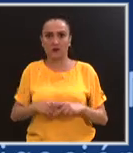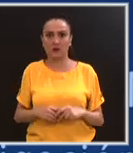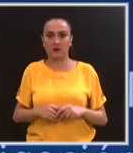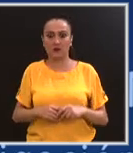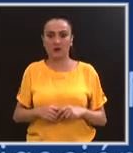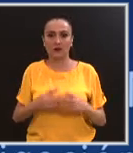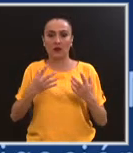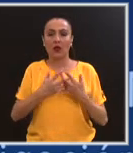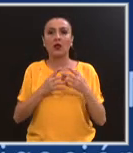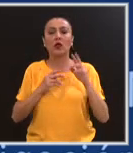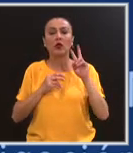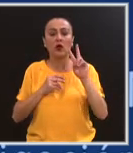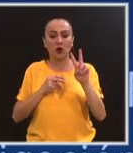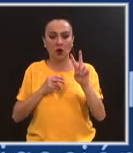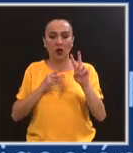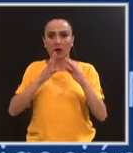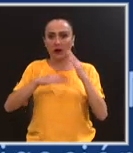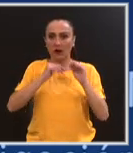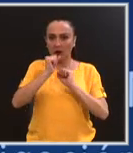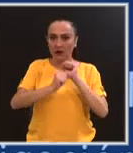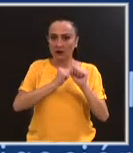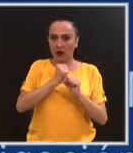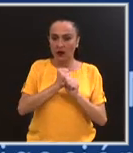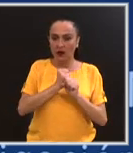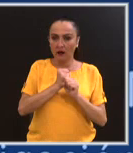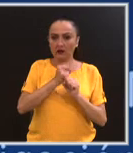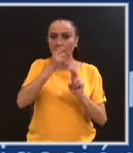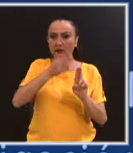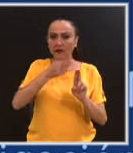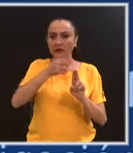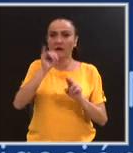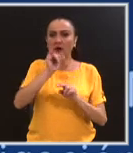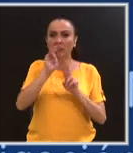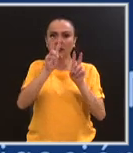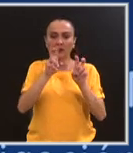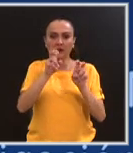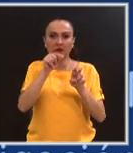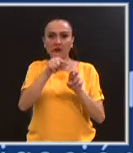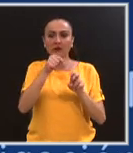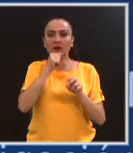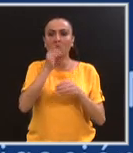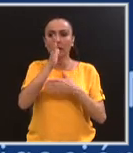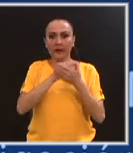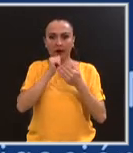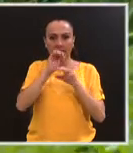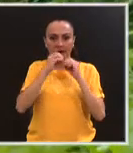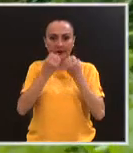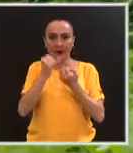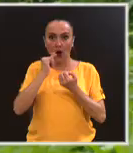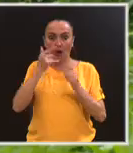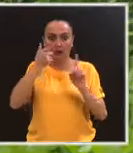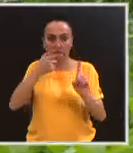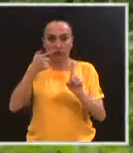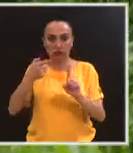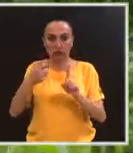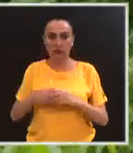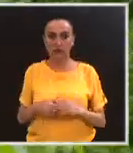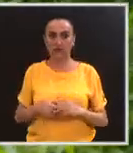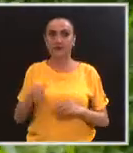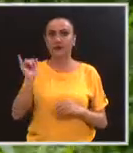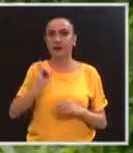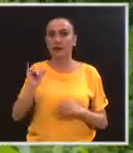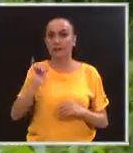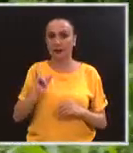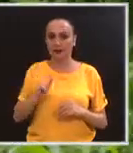responden a dos eh menores de edad mismos que fungir en apariencia como parte de la organización como gatilleros aparte de esto